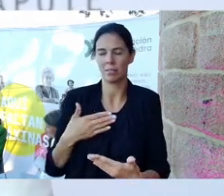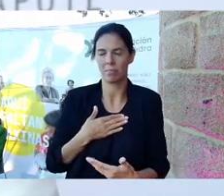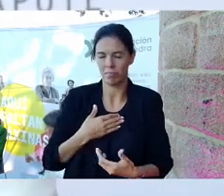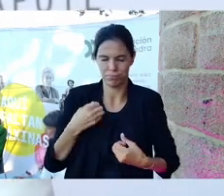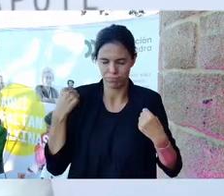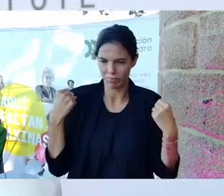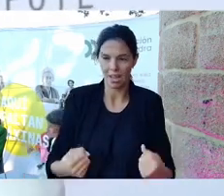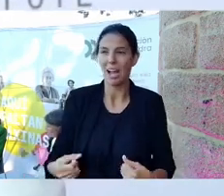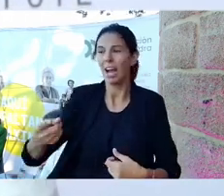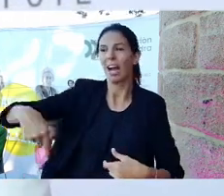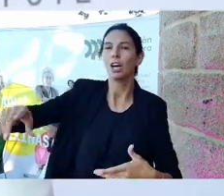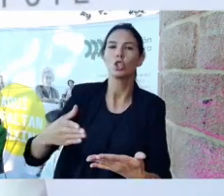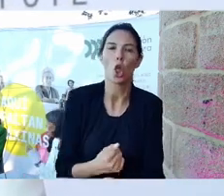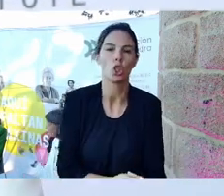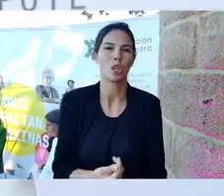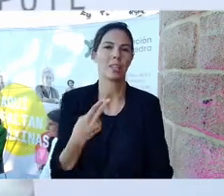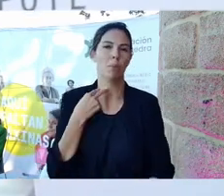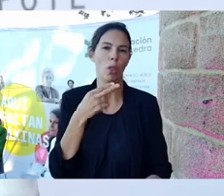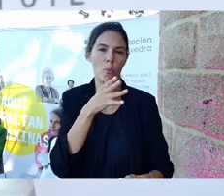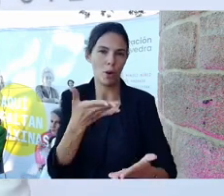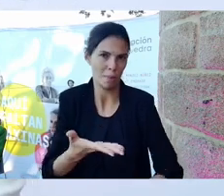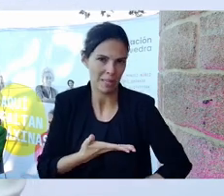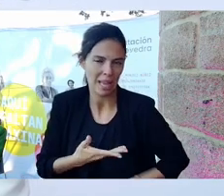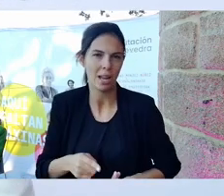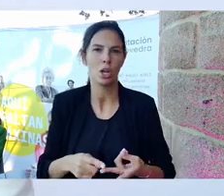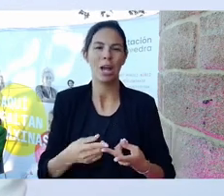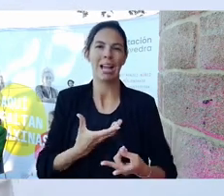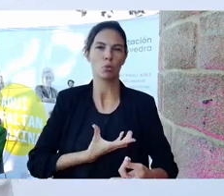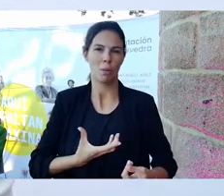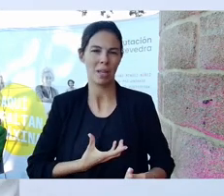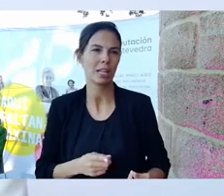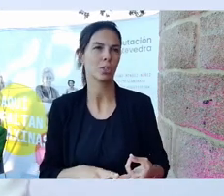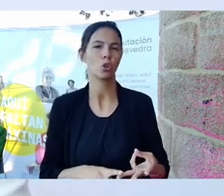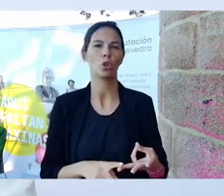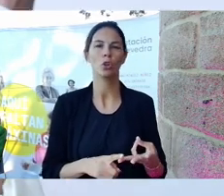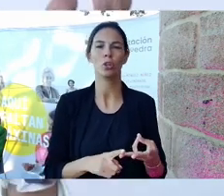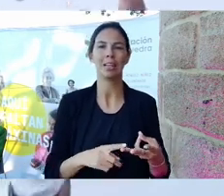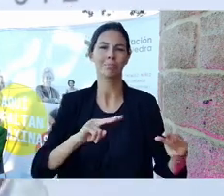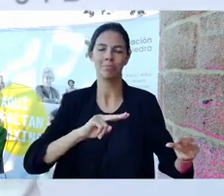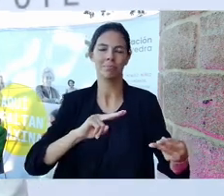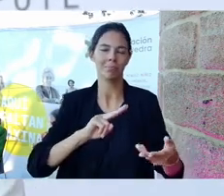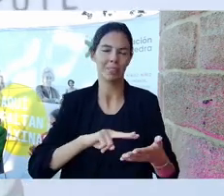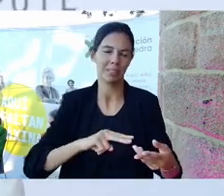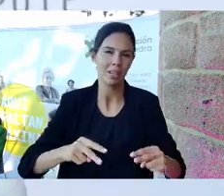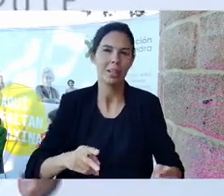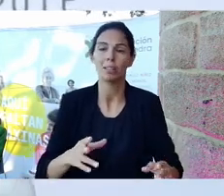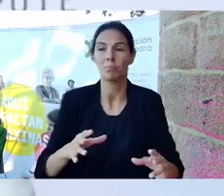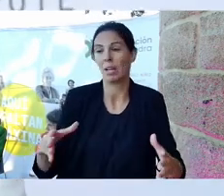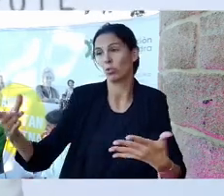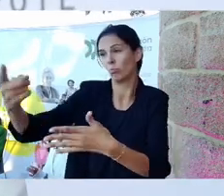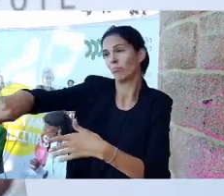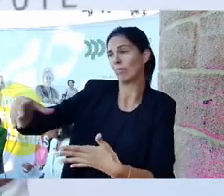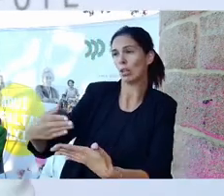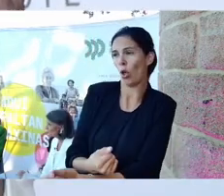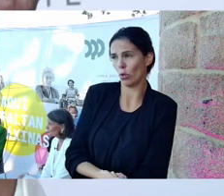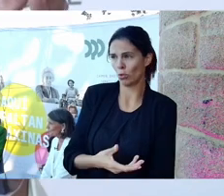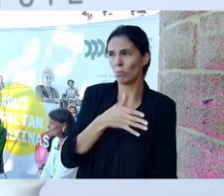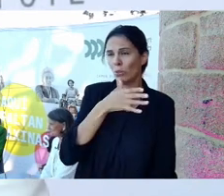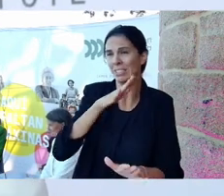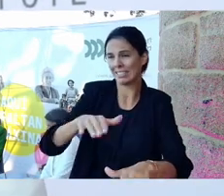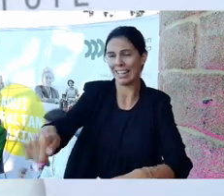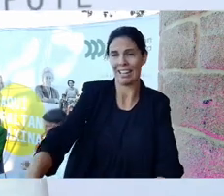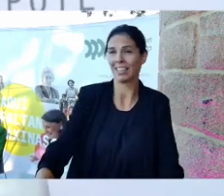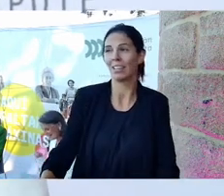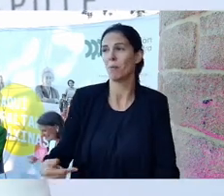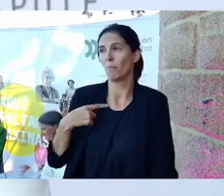dárselas encarecidamente, a todos, a la Diputación por invitarme, al Ayuntamiento, a las traductoras, a todos y sobre todo a ustedes